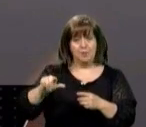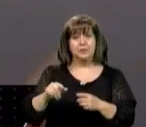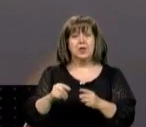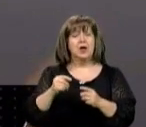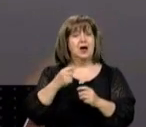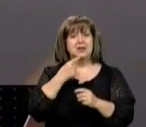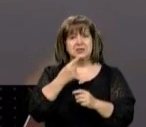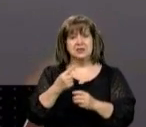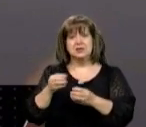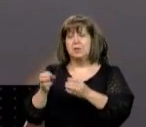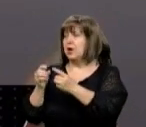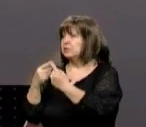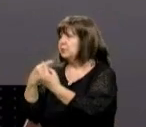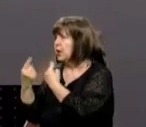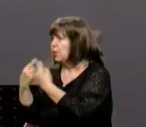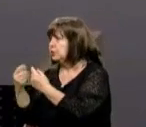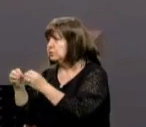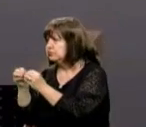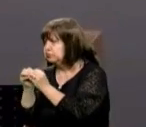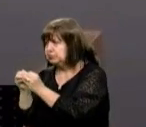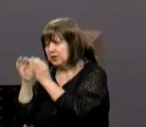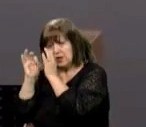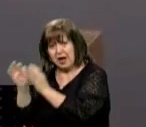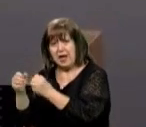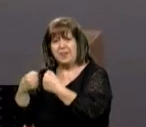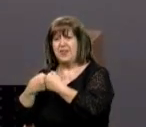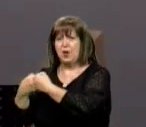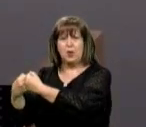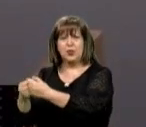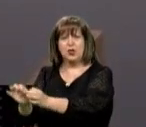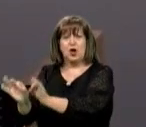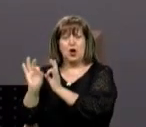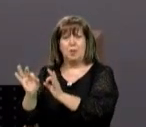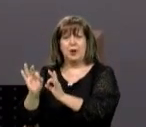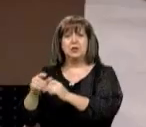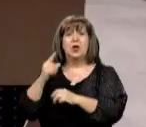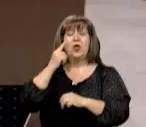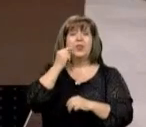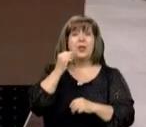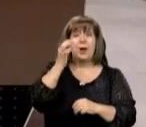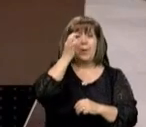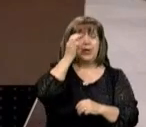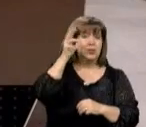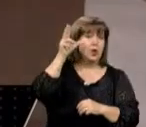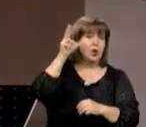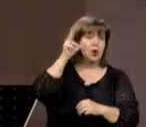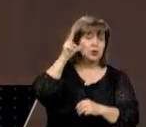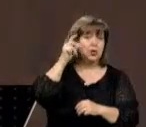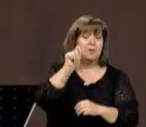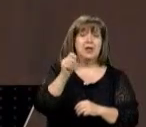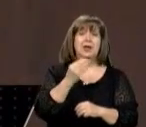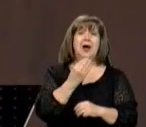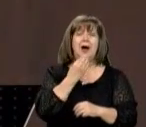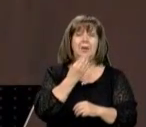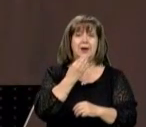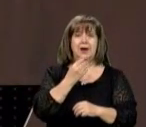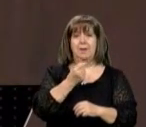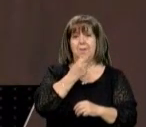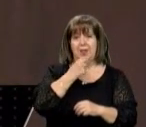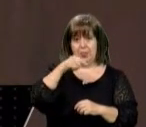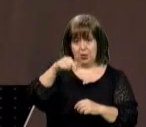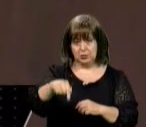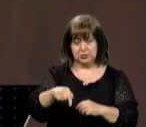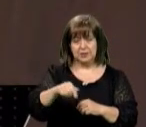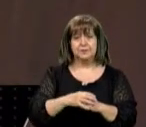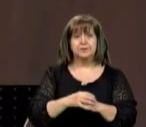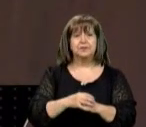lo declaramos de manera unánime el 28 del mes de abril del año 2023 en la ciudad de Mendoza. A fin de dictar sentencia en